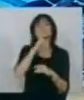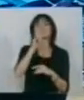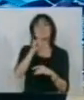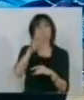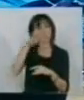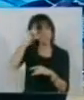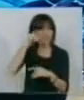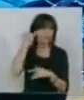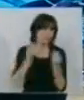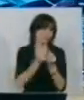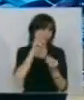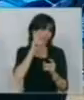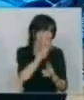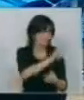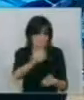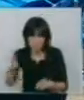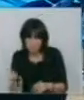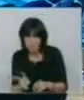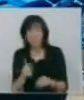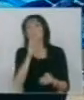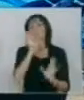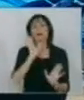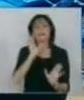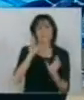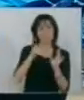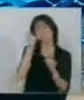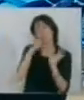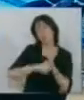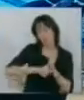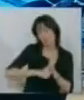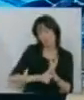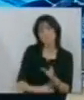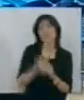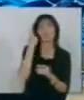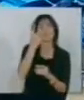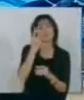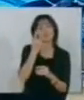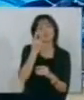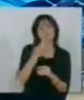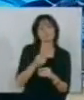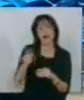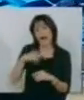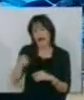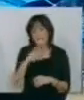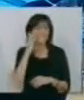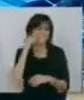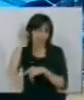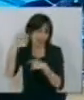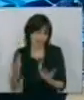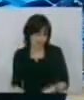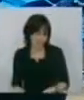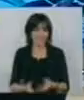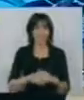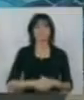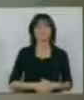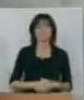millones de visitas, y es una especie de continuación de un documental que realizó la cadena de televisión británica Channel